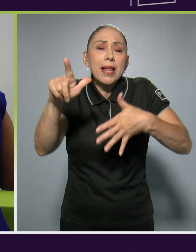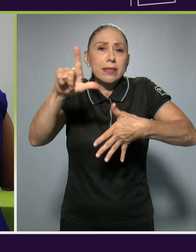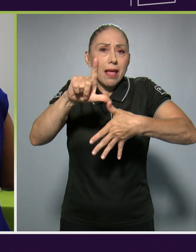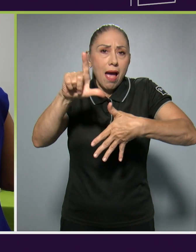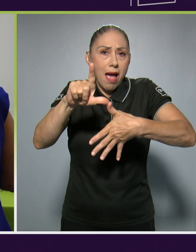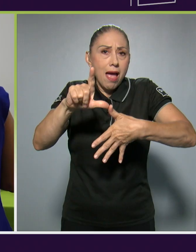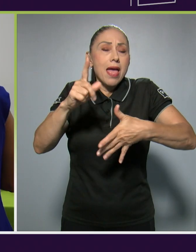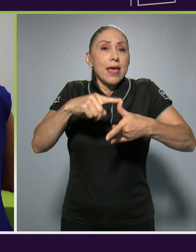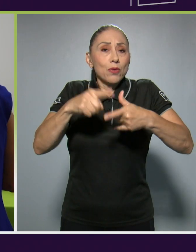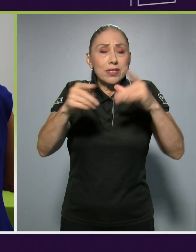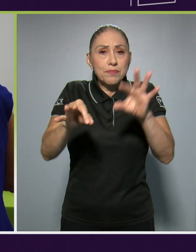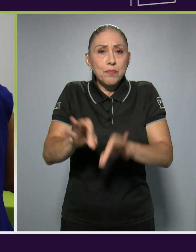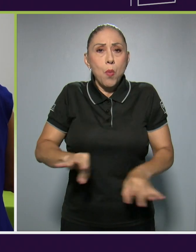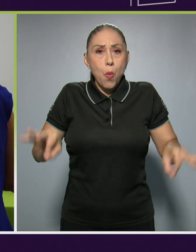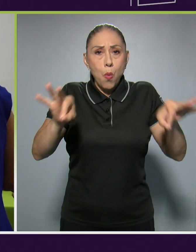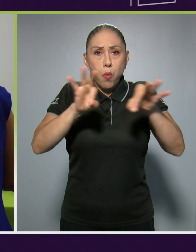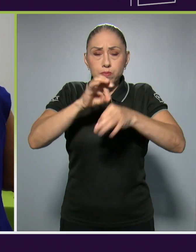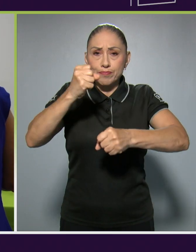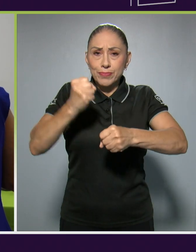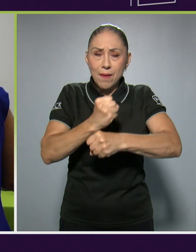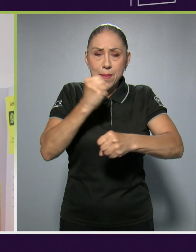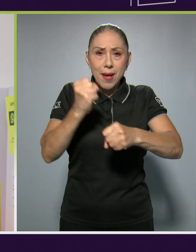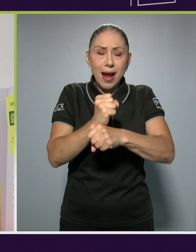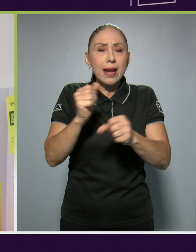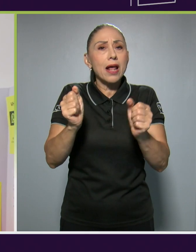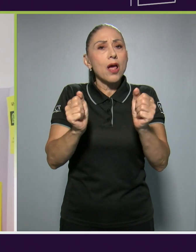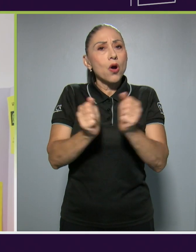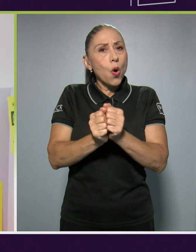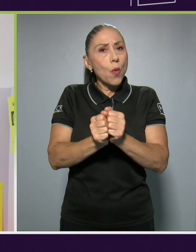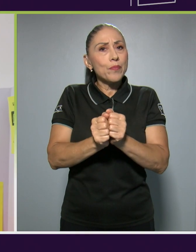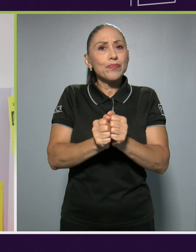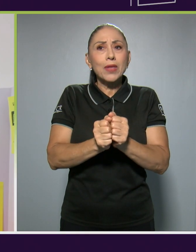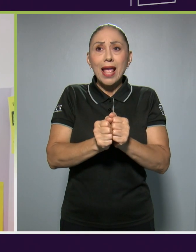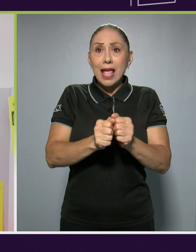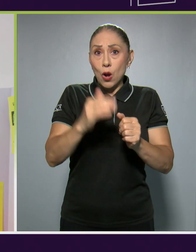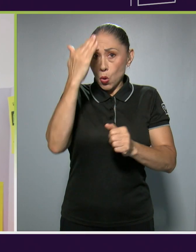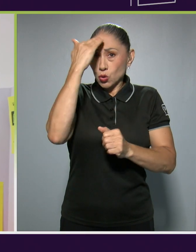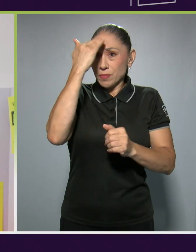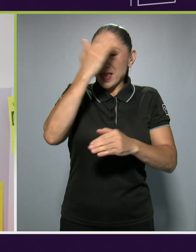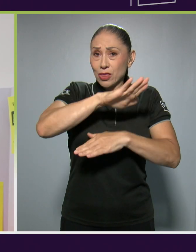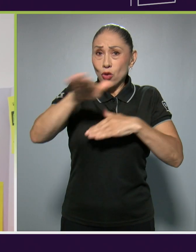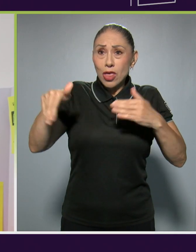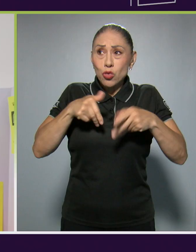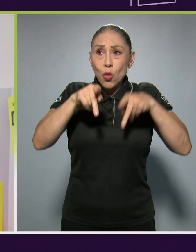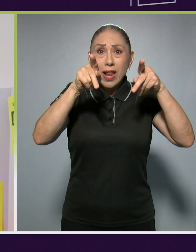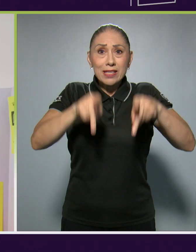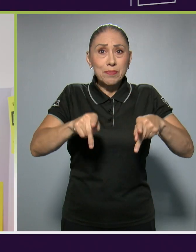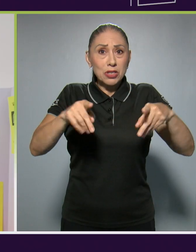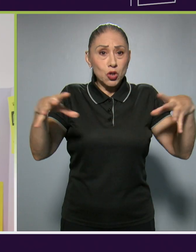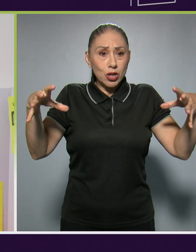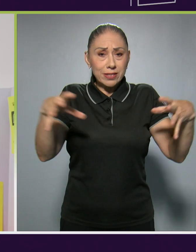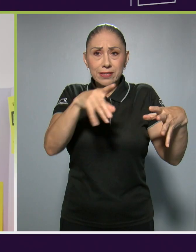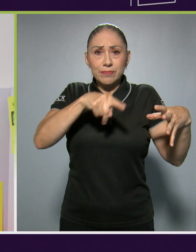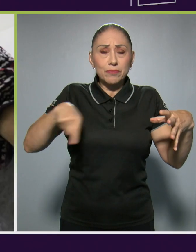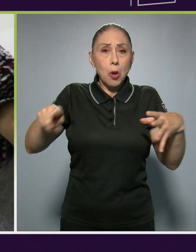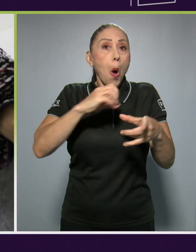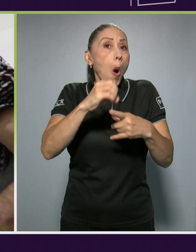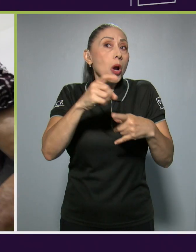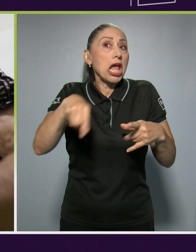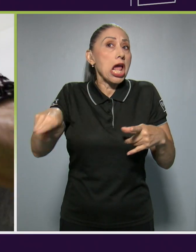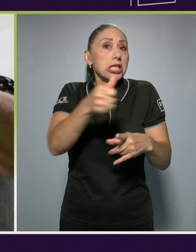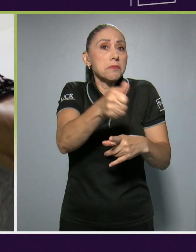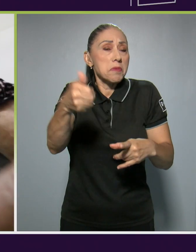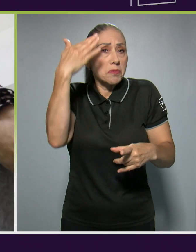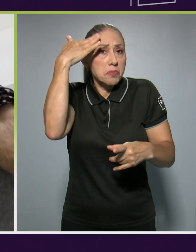trabajar ese conocimiento colectivo o inconsciente colectivo que las personas de forma negativa